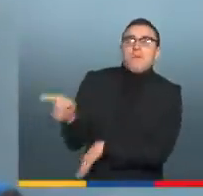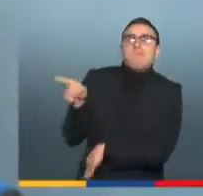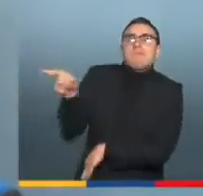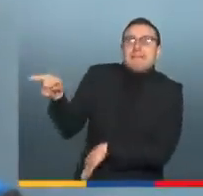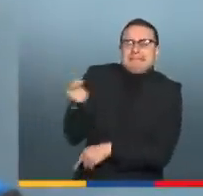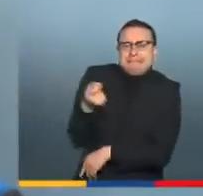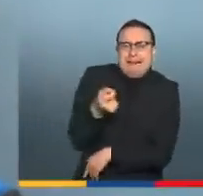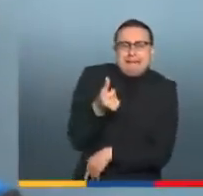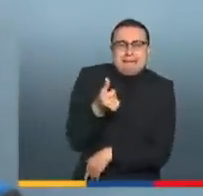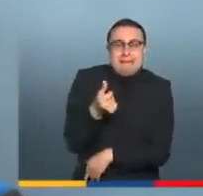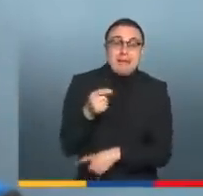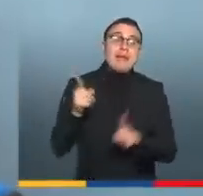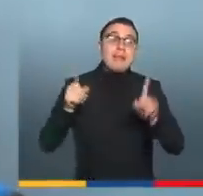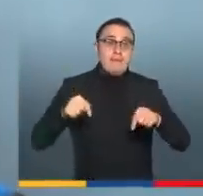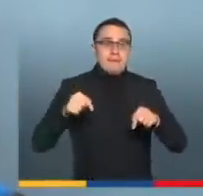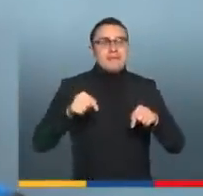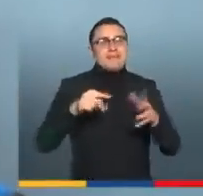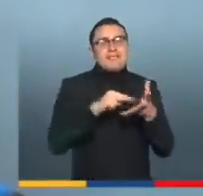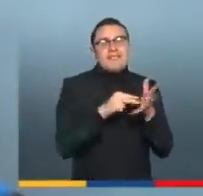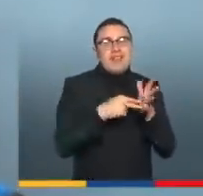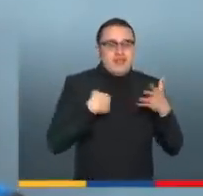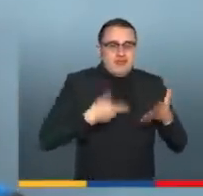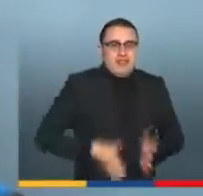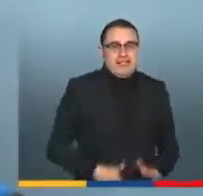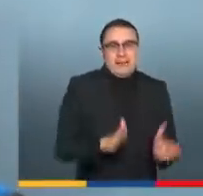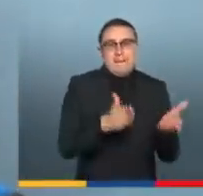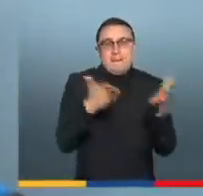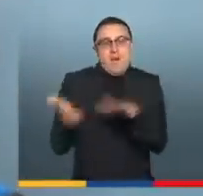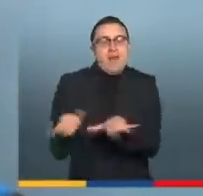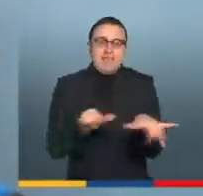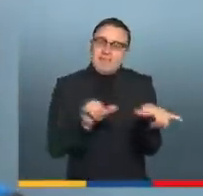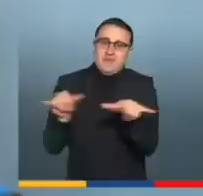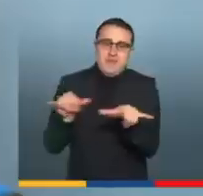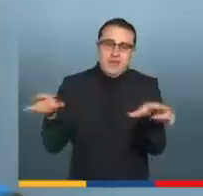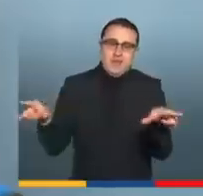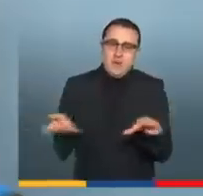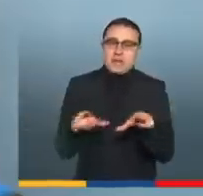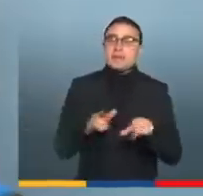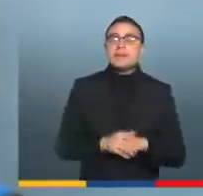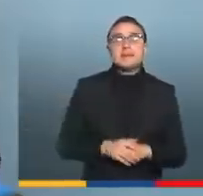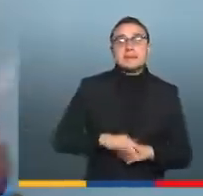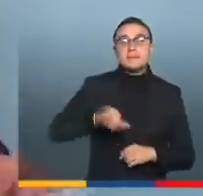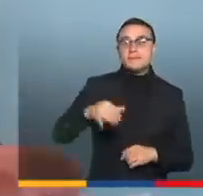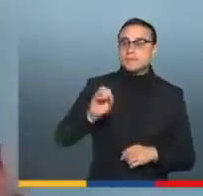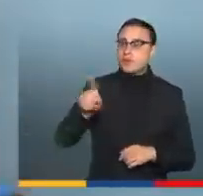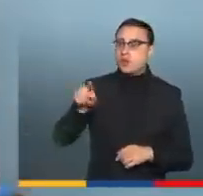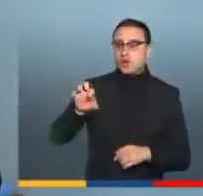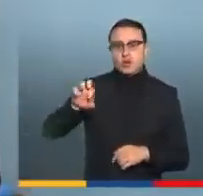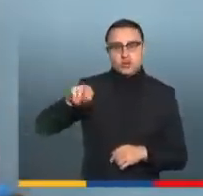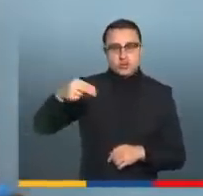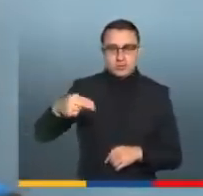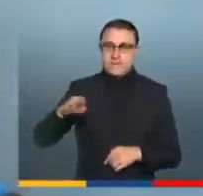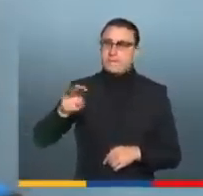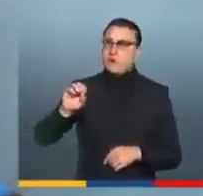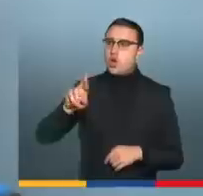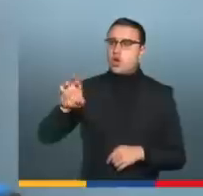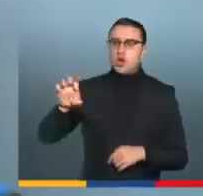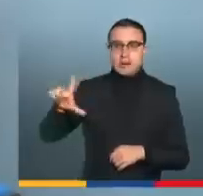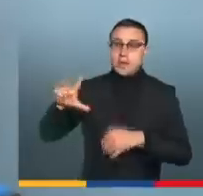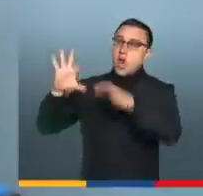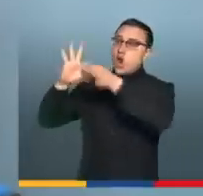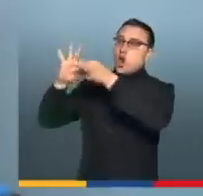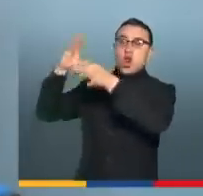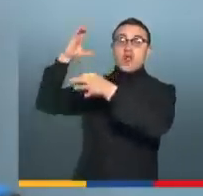es de donde nace y donde muere. Josep Borrell, de la Unión Europea, el gran canciller de la Unión